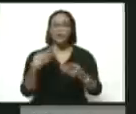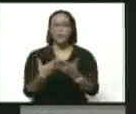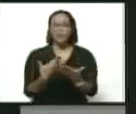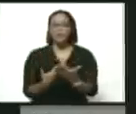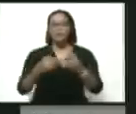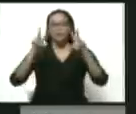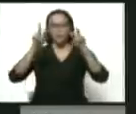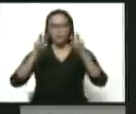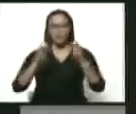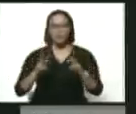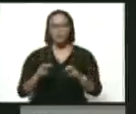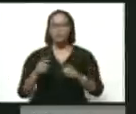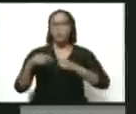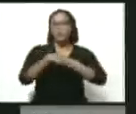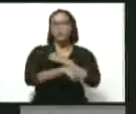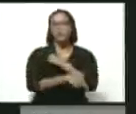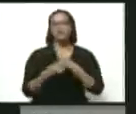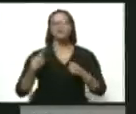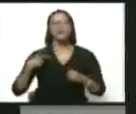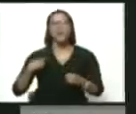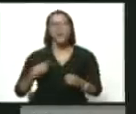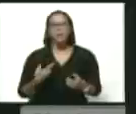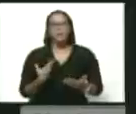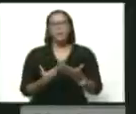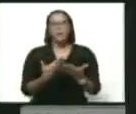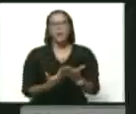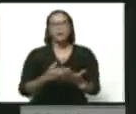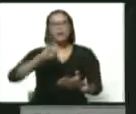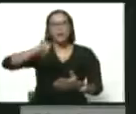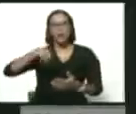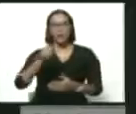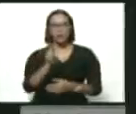a fondo. Tenemos allí propuestas de la JPSUV también.